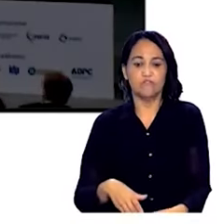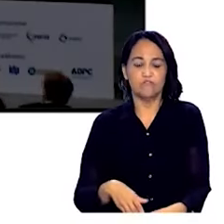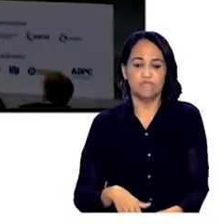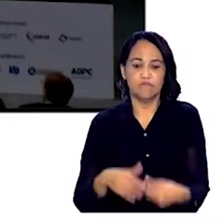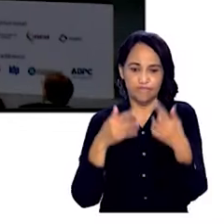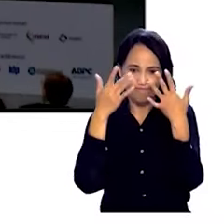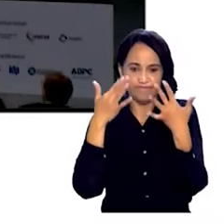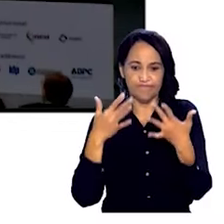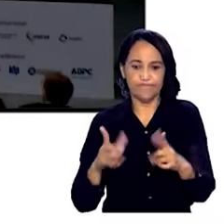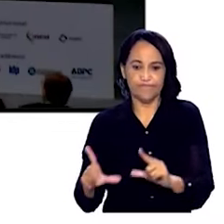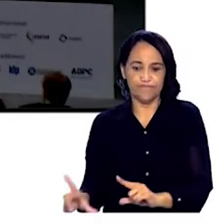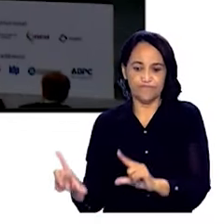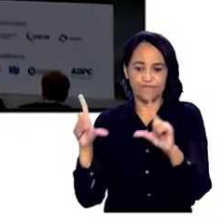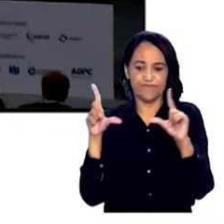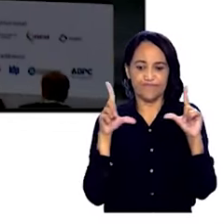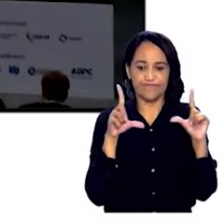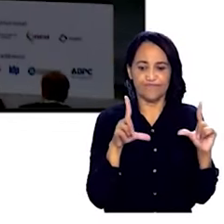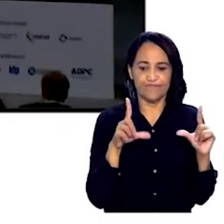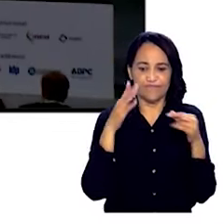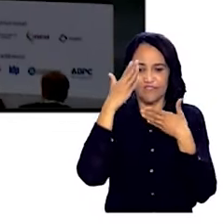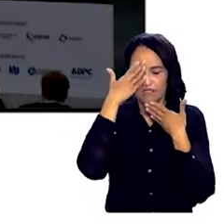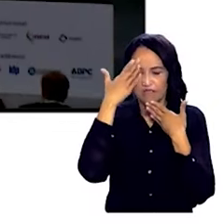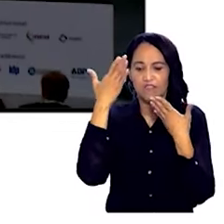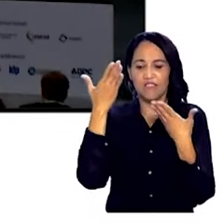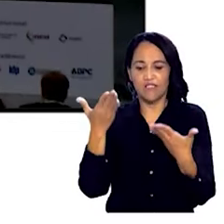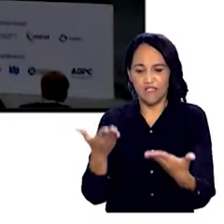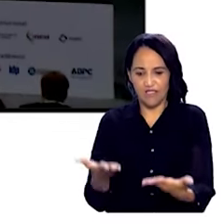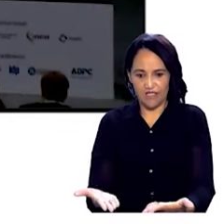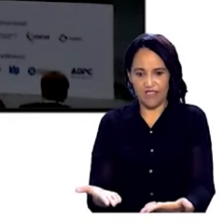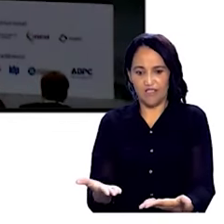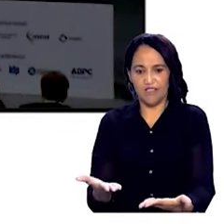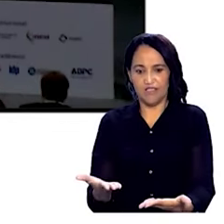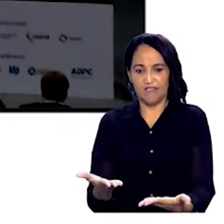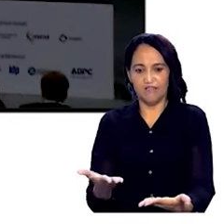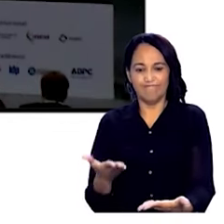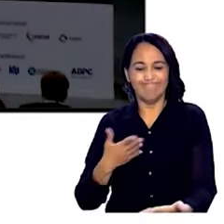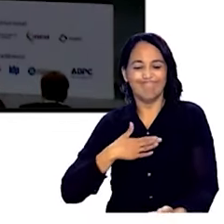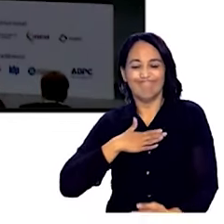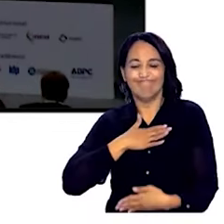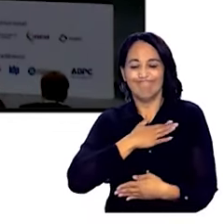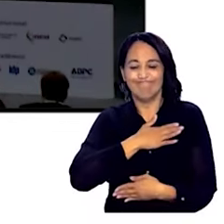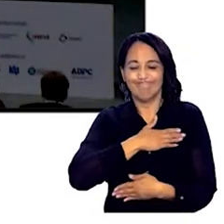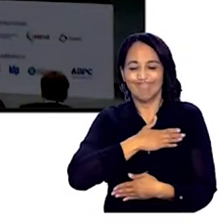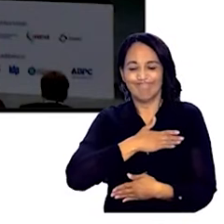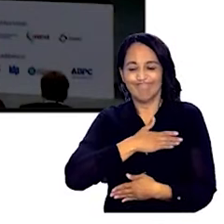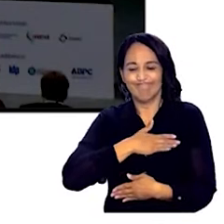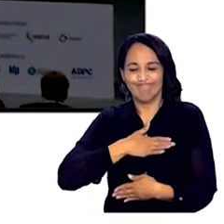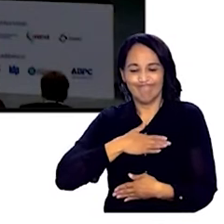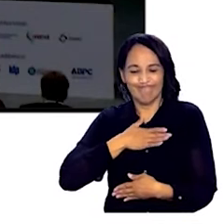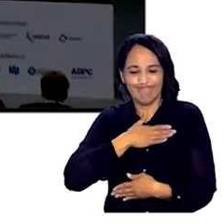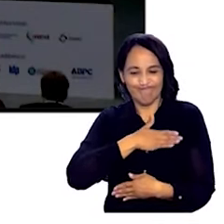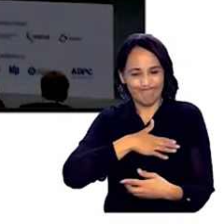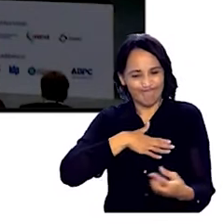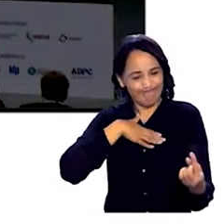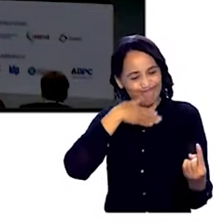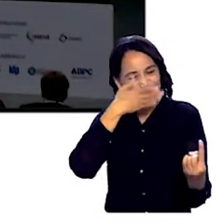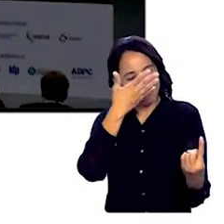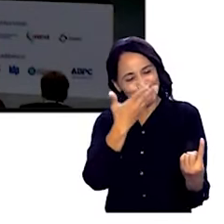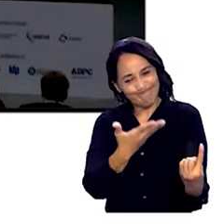eh muchas gracias es un Gran Gran Gran Honor estar con edes estar a la